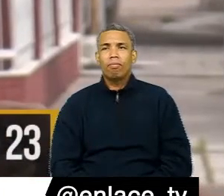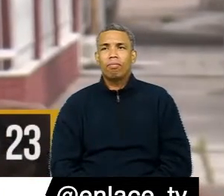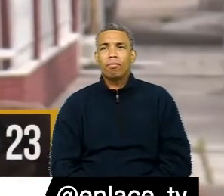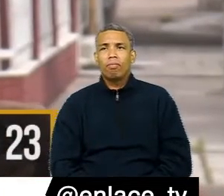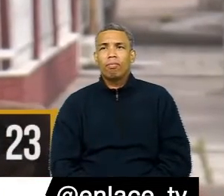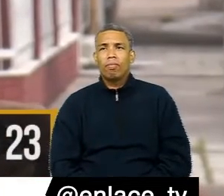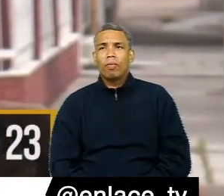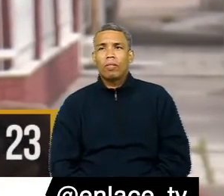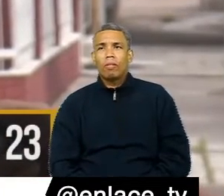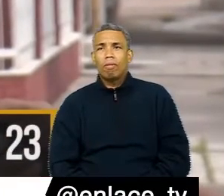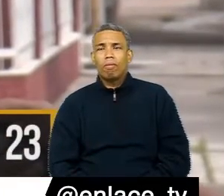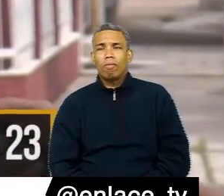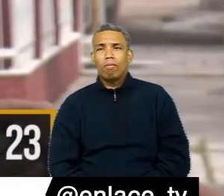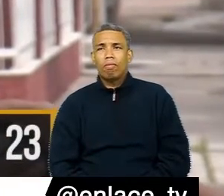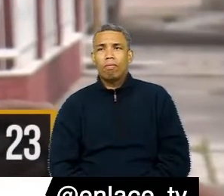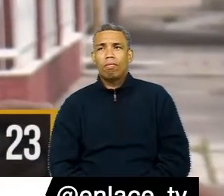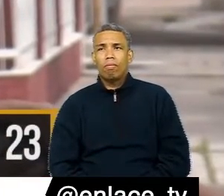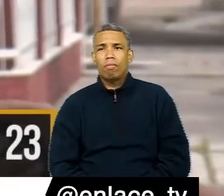es para que